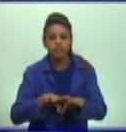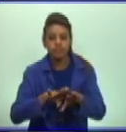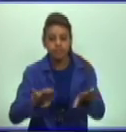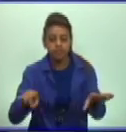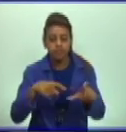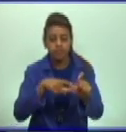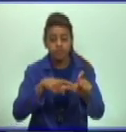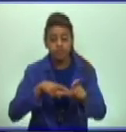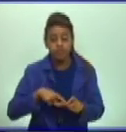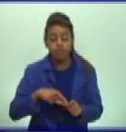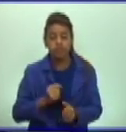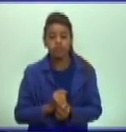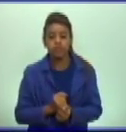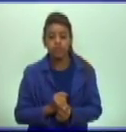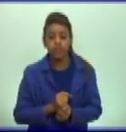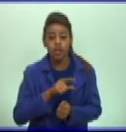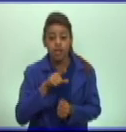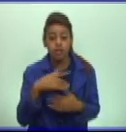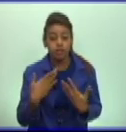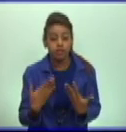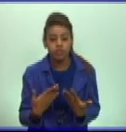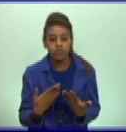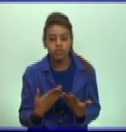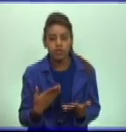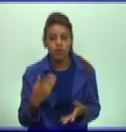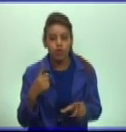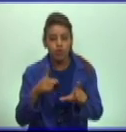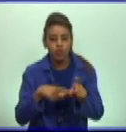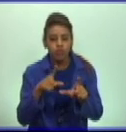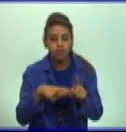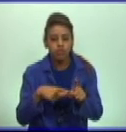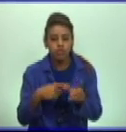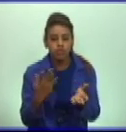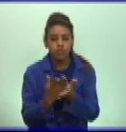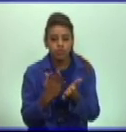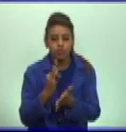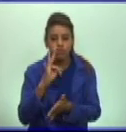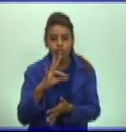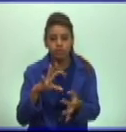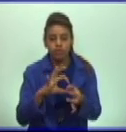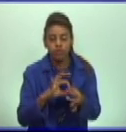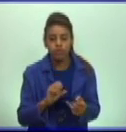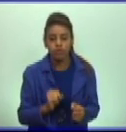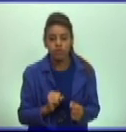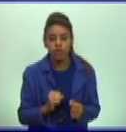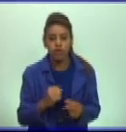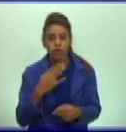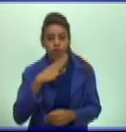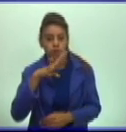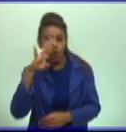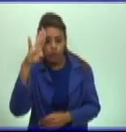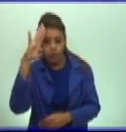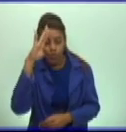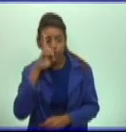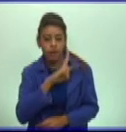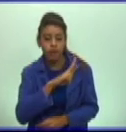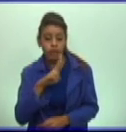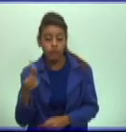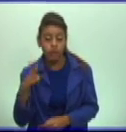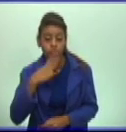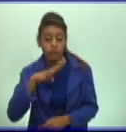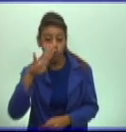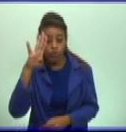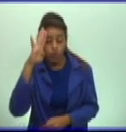URSS. Ese es un contenido que ustedes estudiaron en octavo grado, por lo que para Cuba y su revolución esto trae